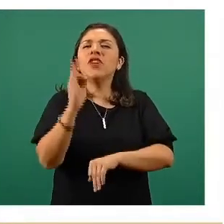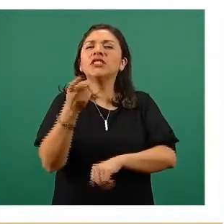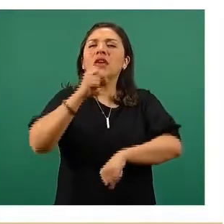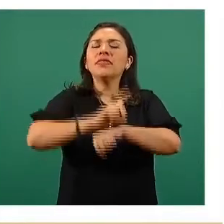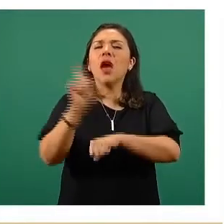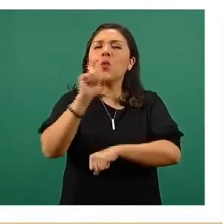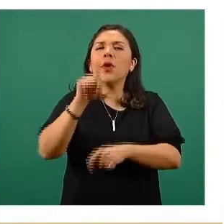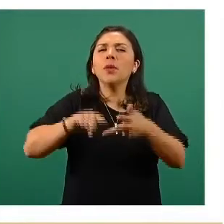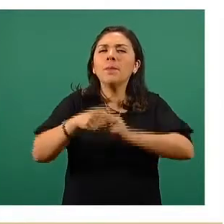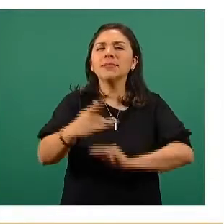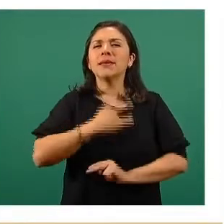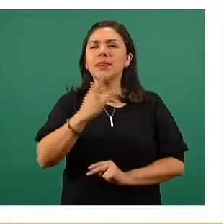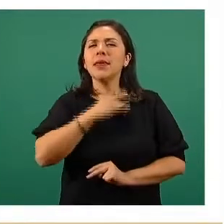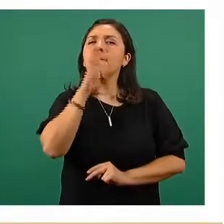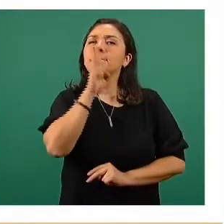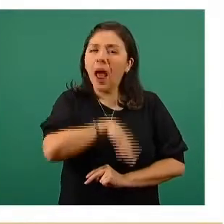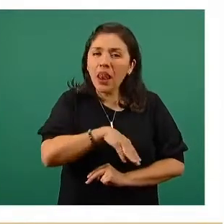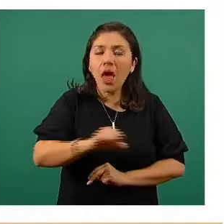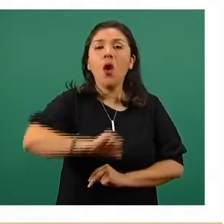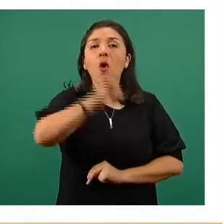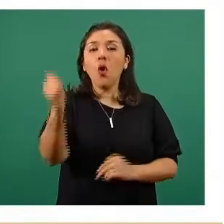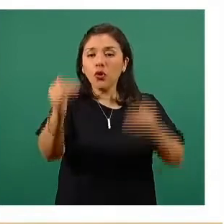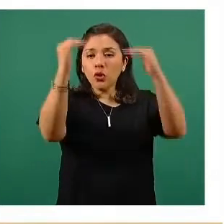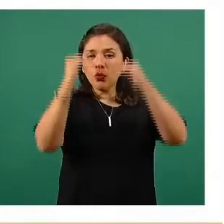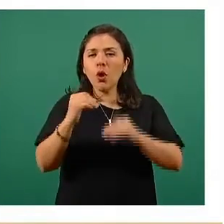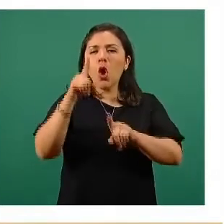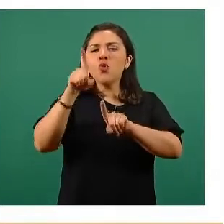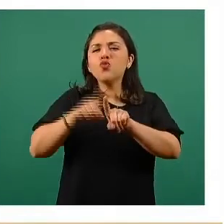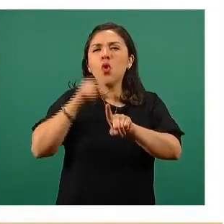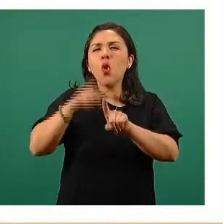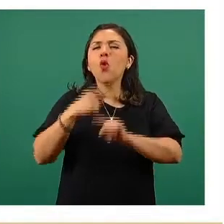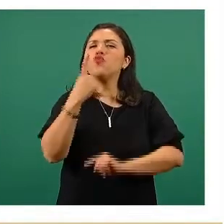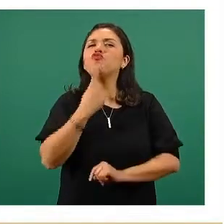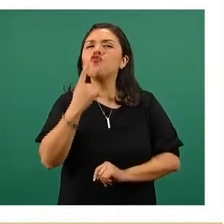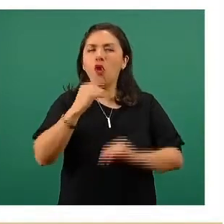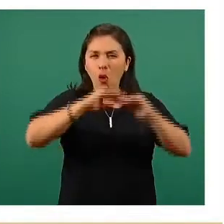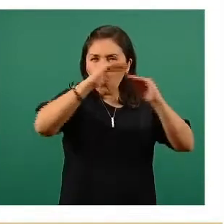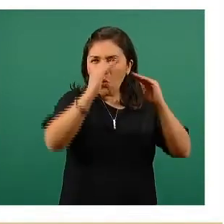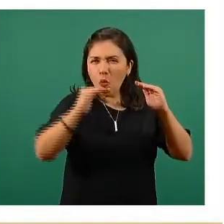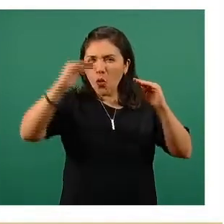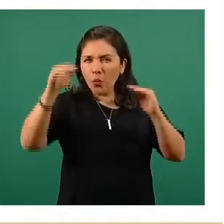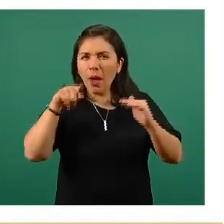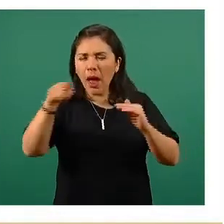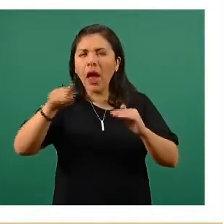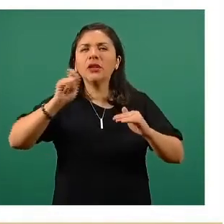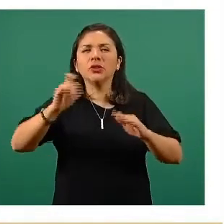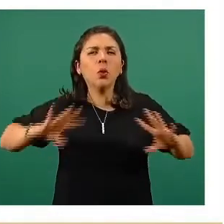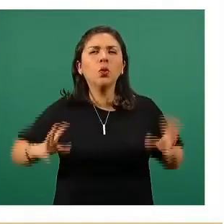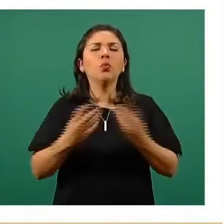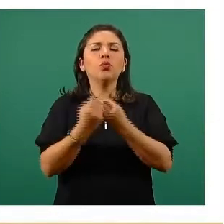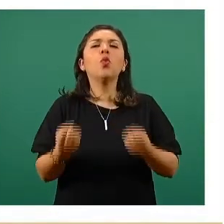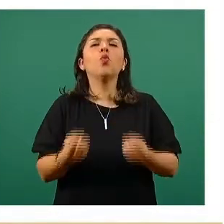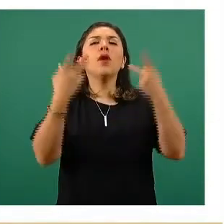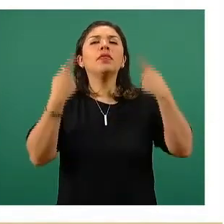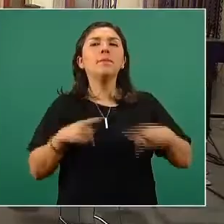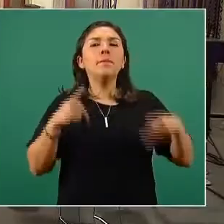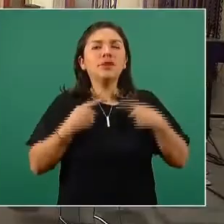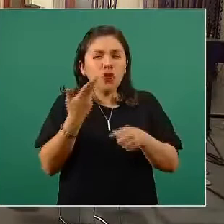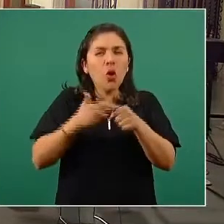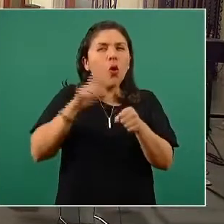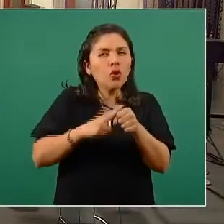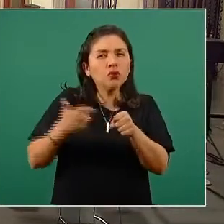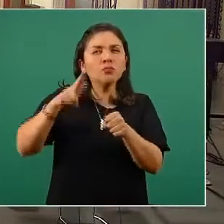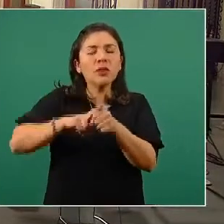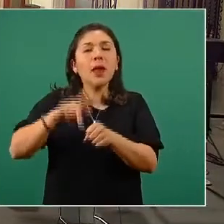de síntomas. A su vez, identificamos en la curva número roja la totalidad de la distribución de todas las personas